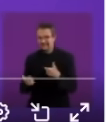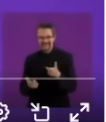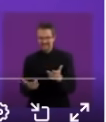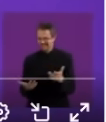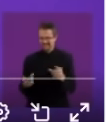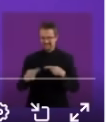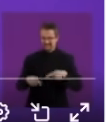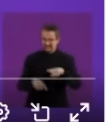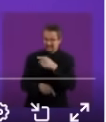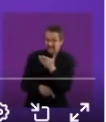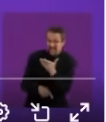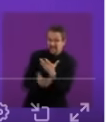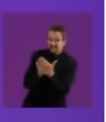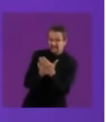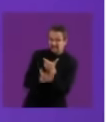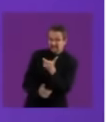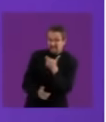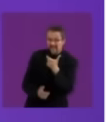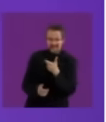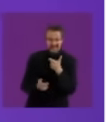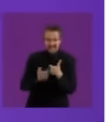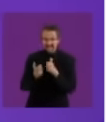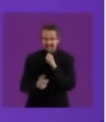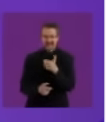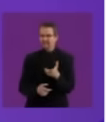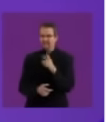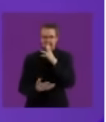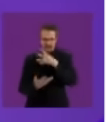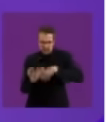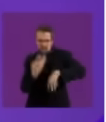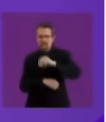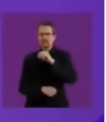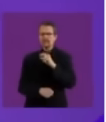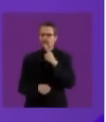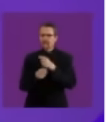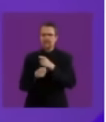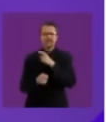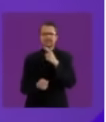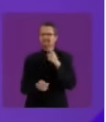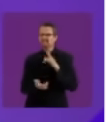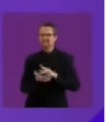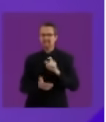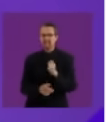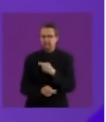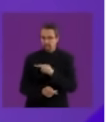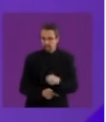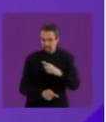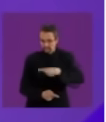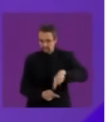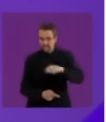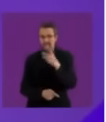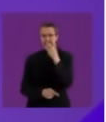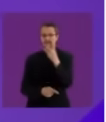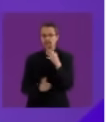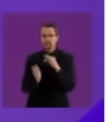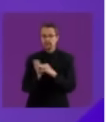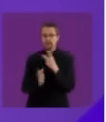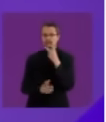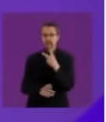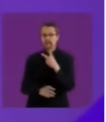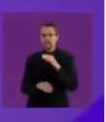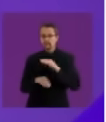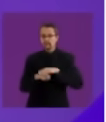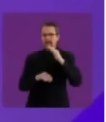planteamos es regar la economía desde abajo. Y hoy México está floreciendo. 3.2 de crecimiento económico, el